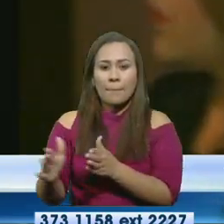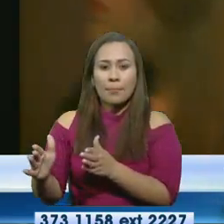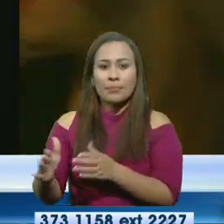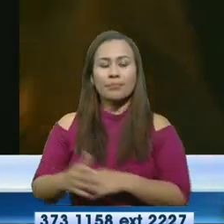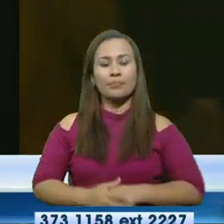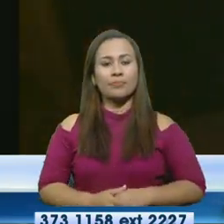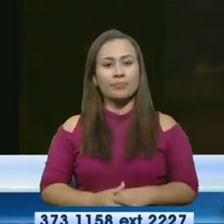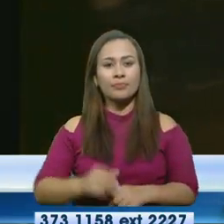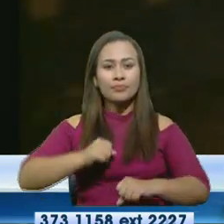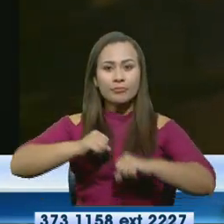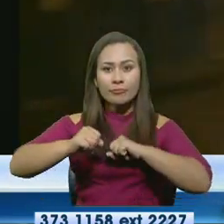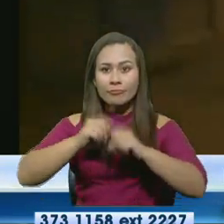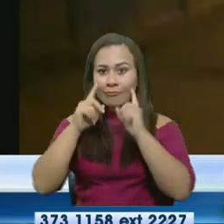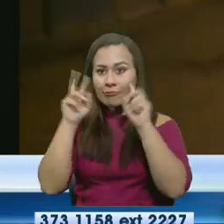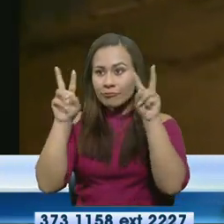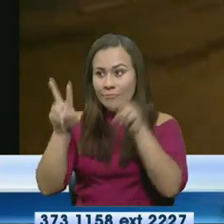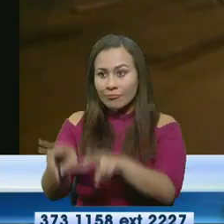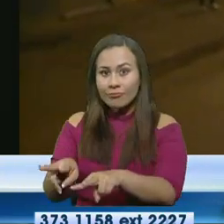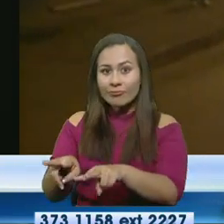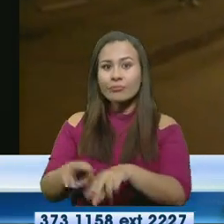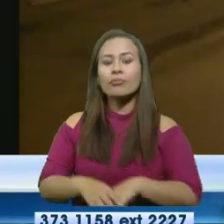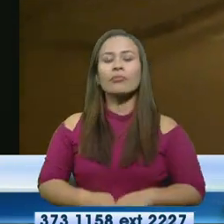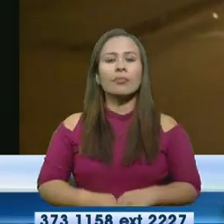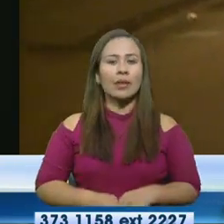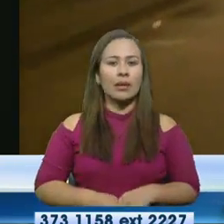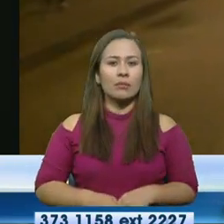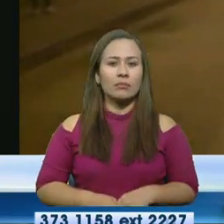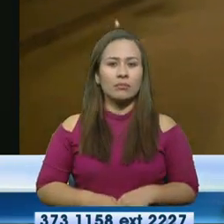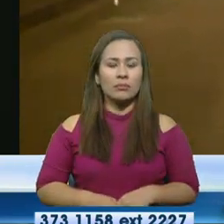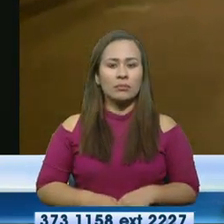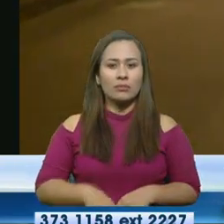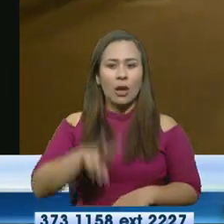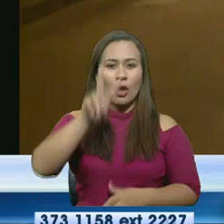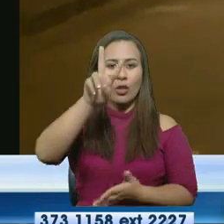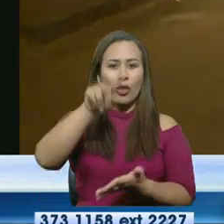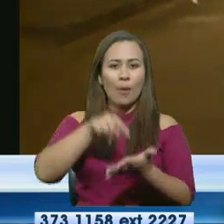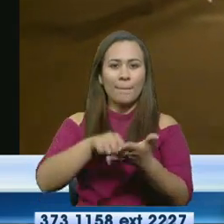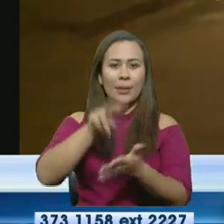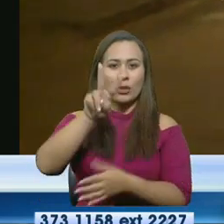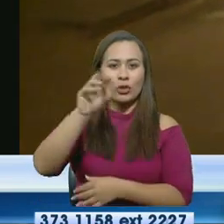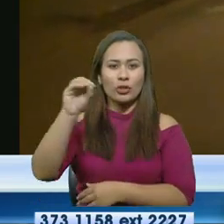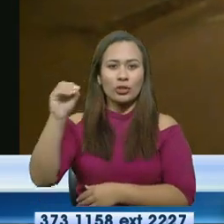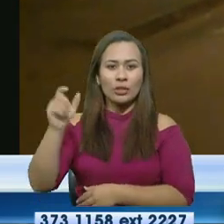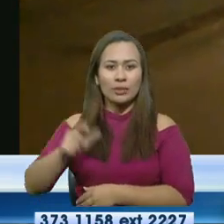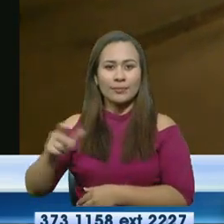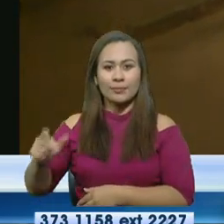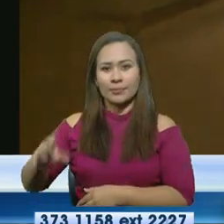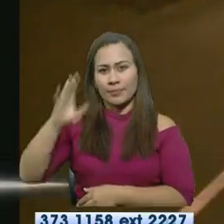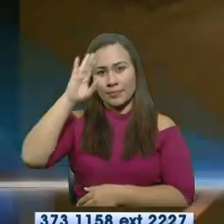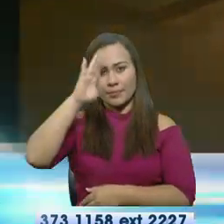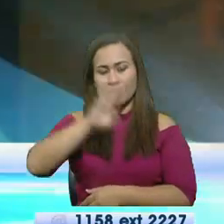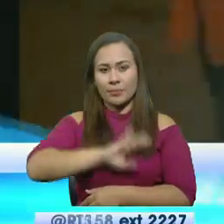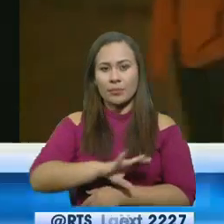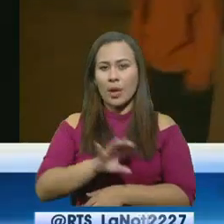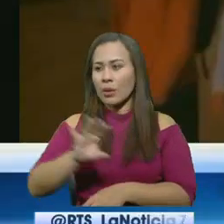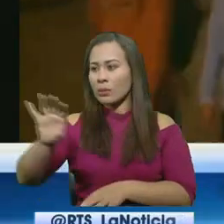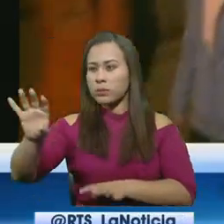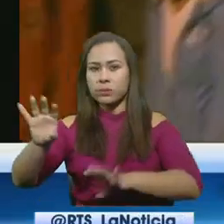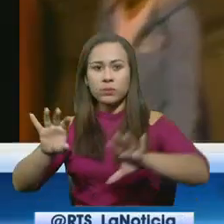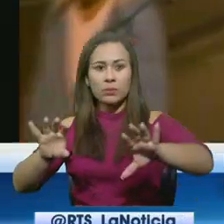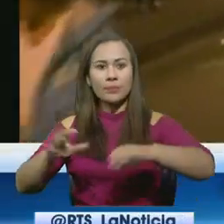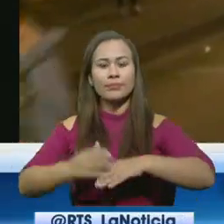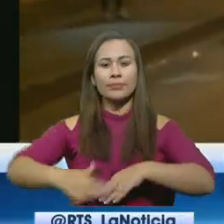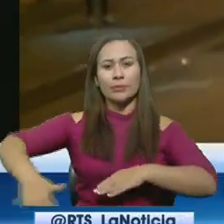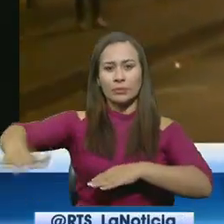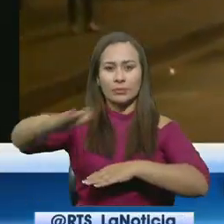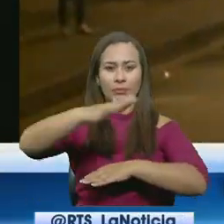un plan operativo en el cual van a estar inmersos 2.200 efectivos policiales que van a estar desplegados a lo largo de la